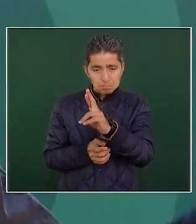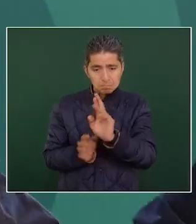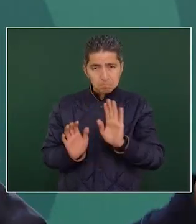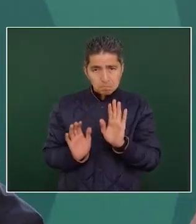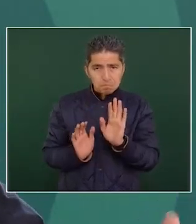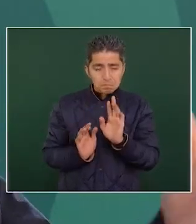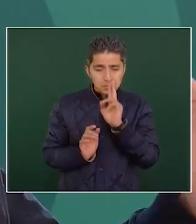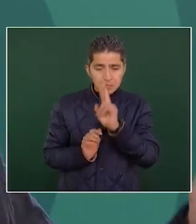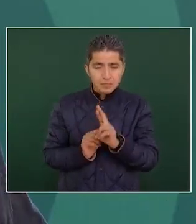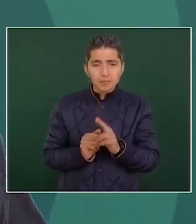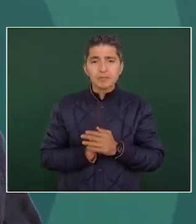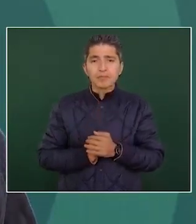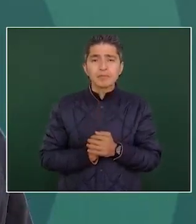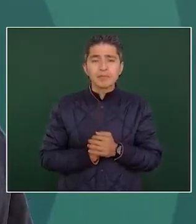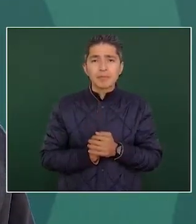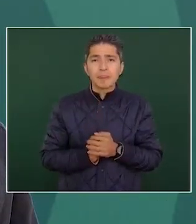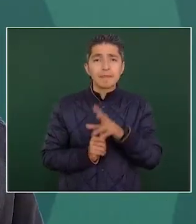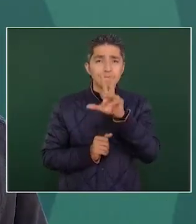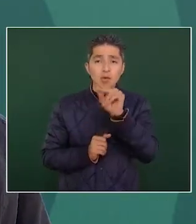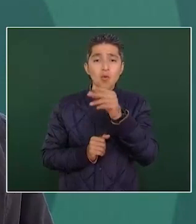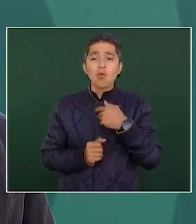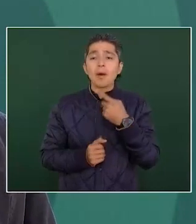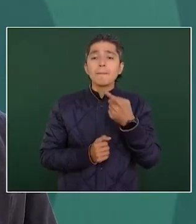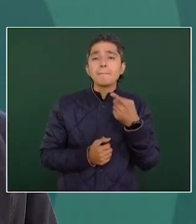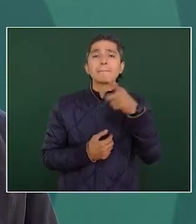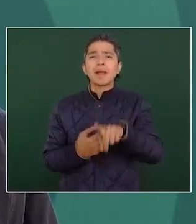desde luego que no es una orden